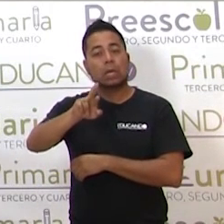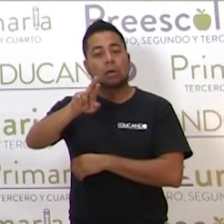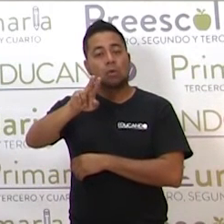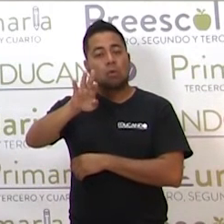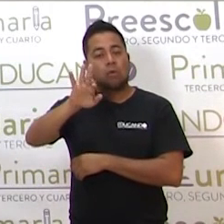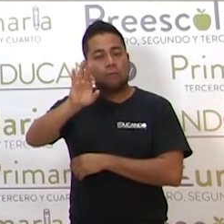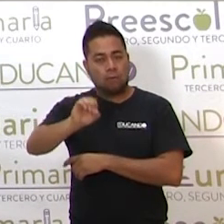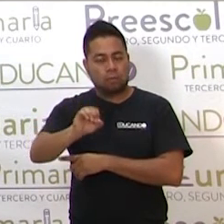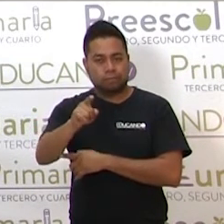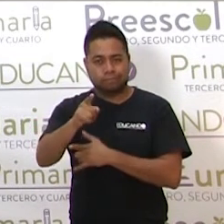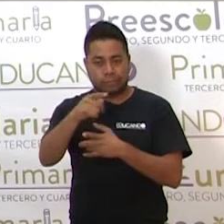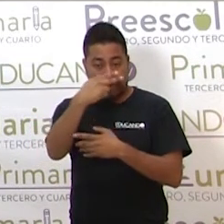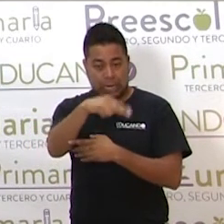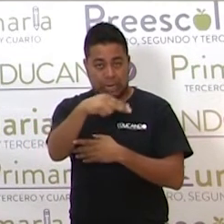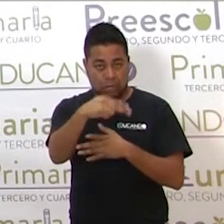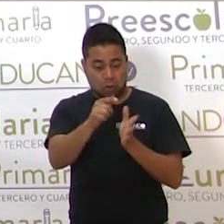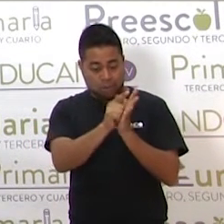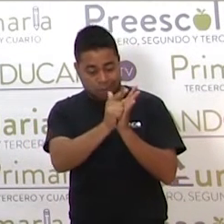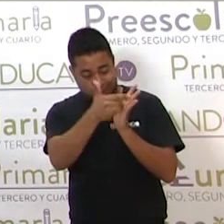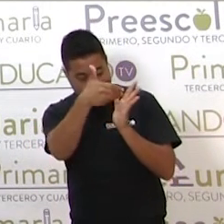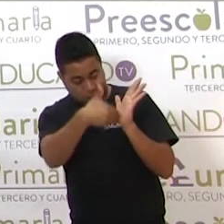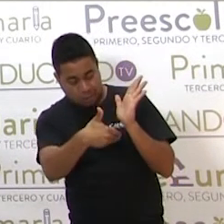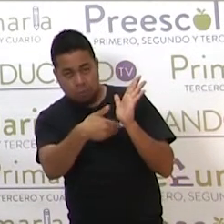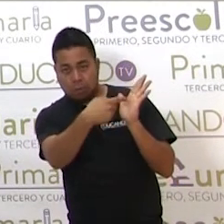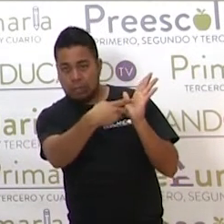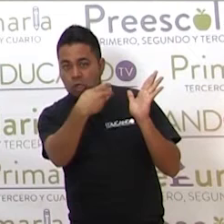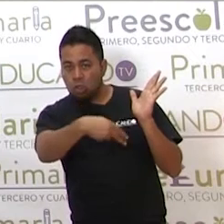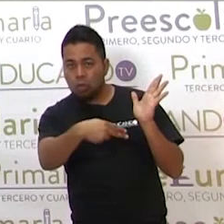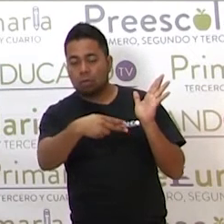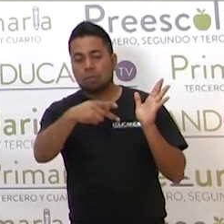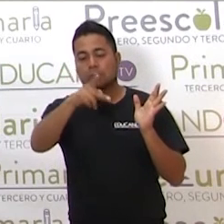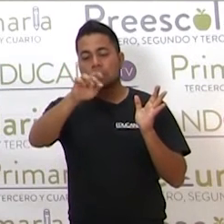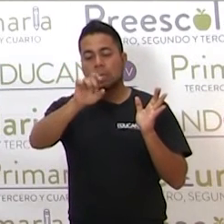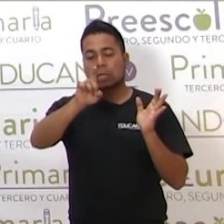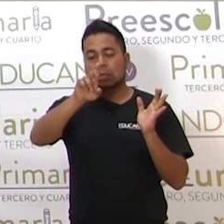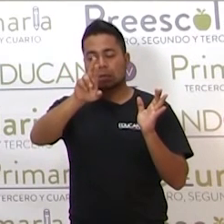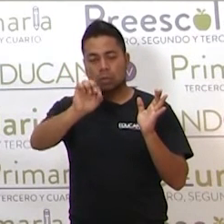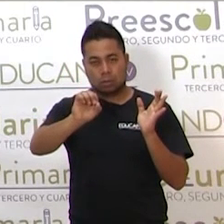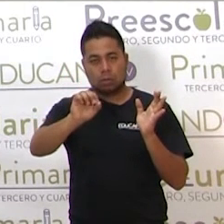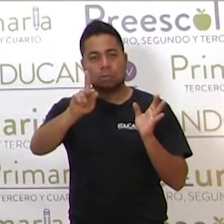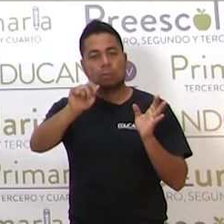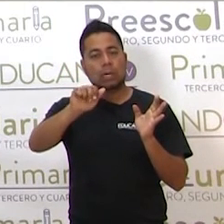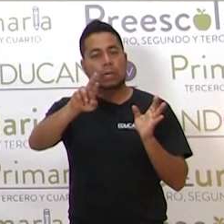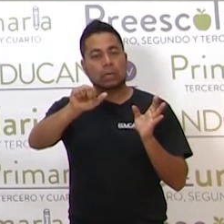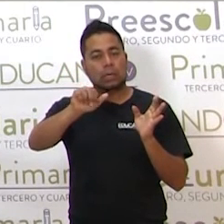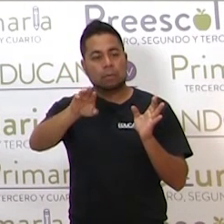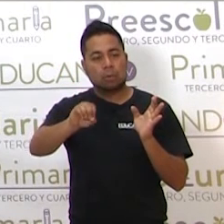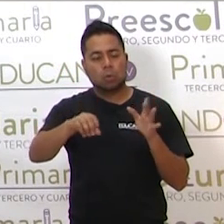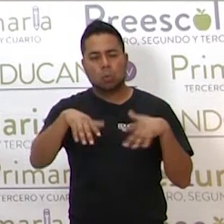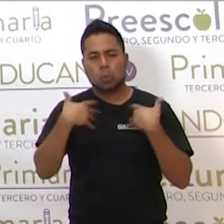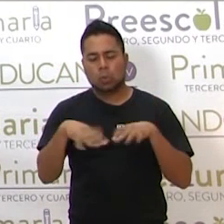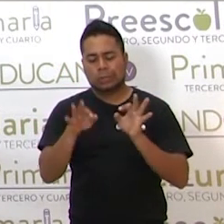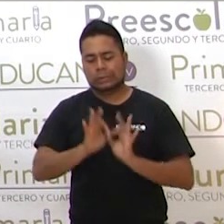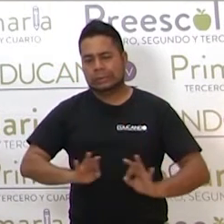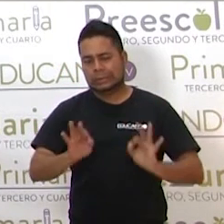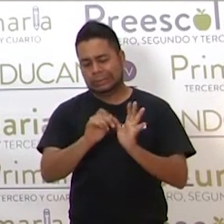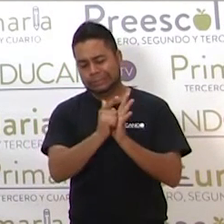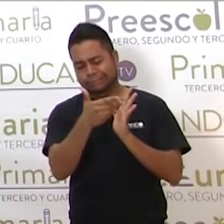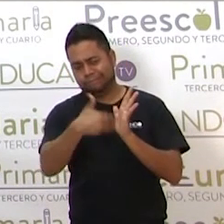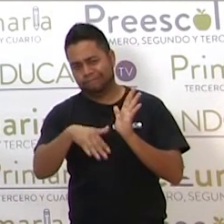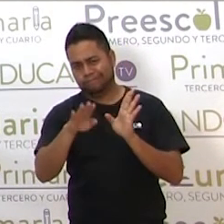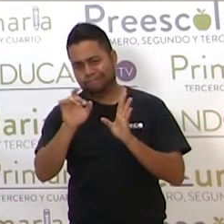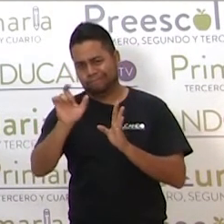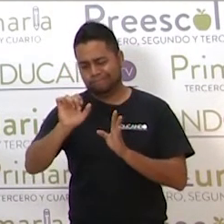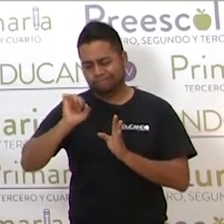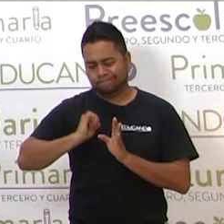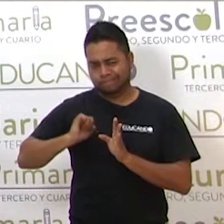Pedro Páramo. Este libro es uno de los libros más notables del siglo XX, al